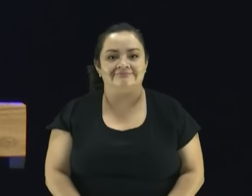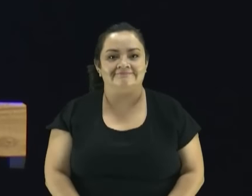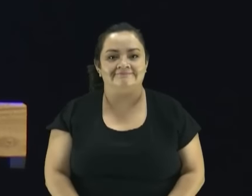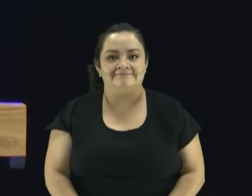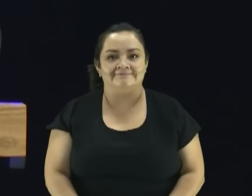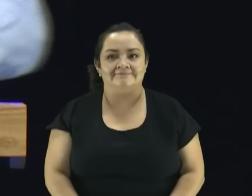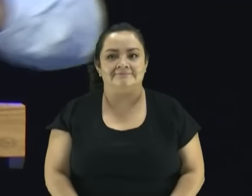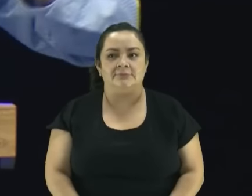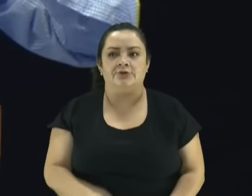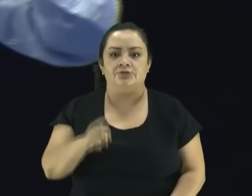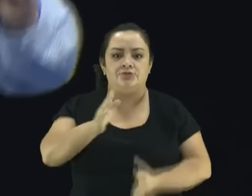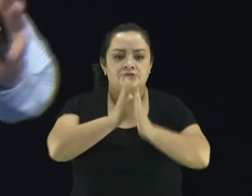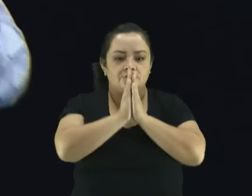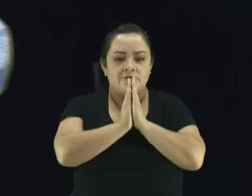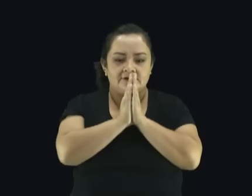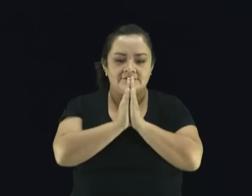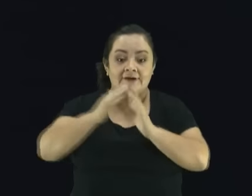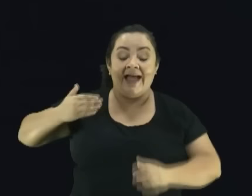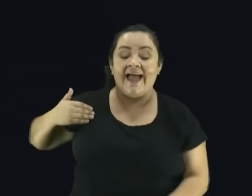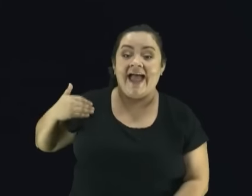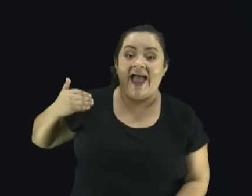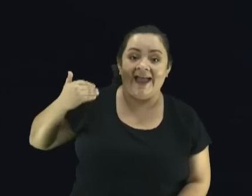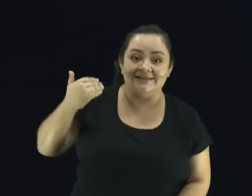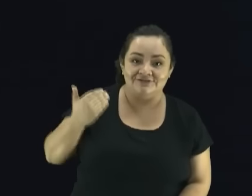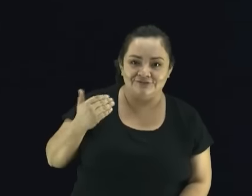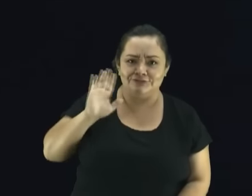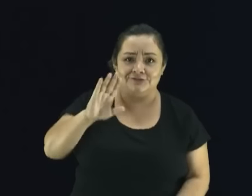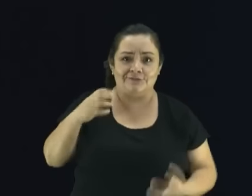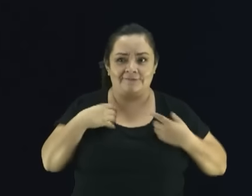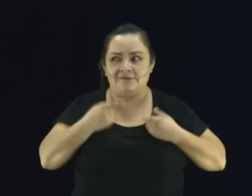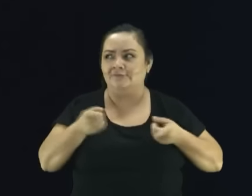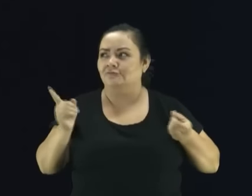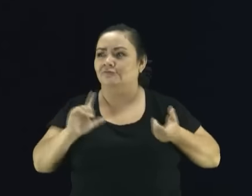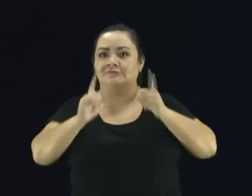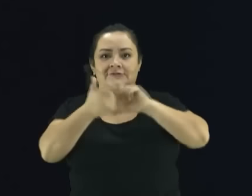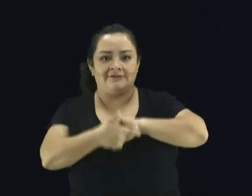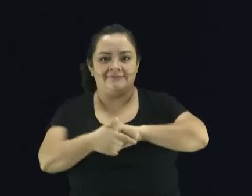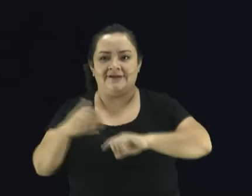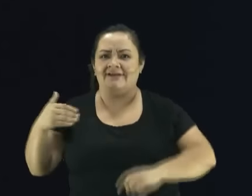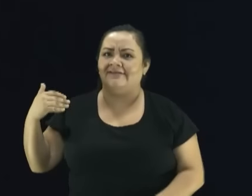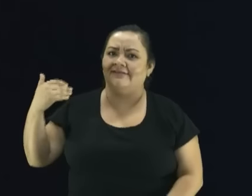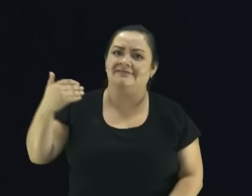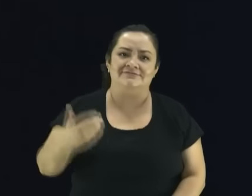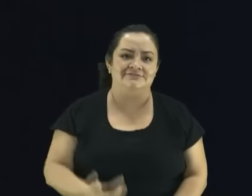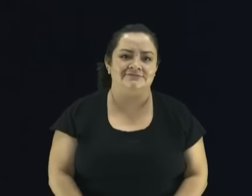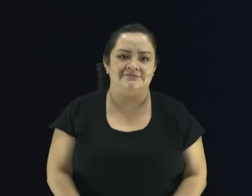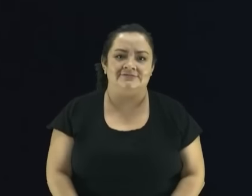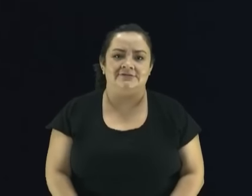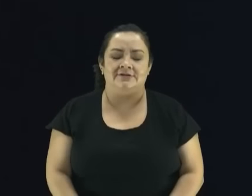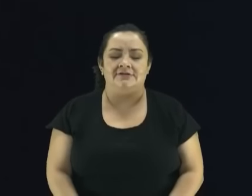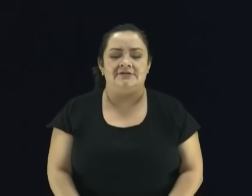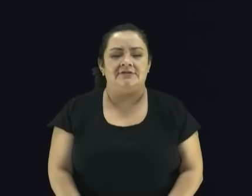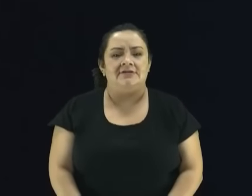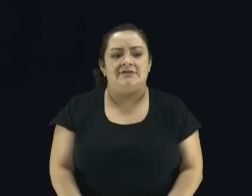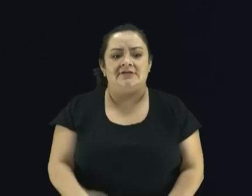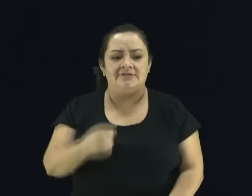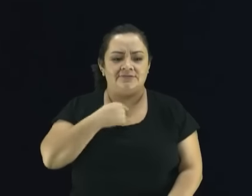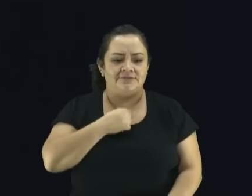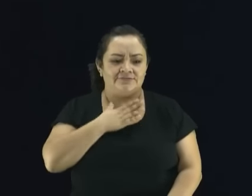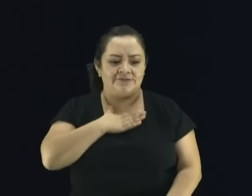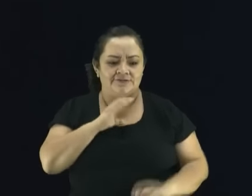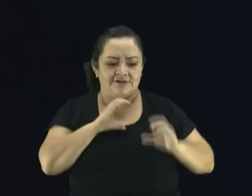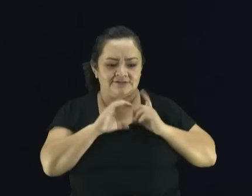has estado orando por años que Dios cambie tu entorno por años nunca has orado para que él cambie tu